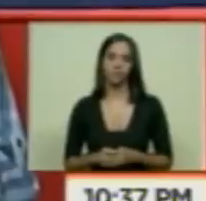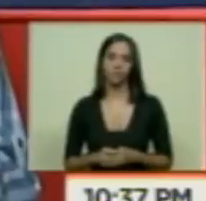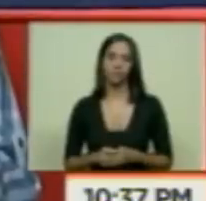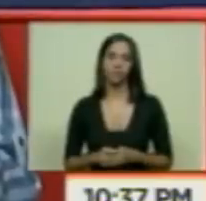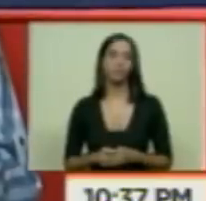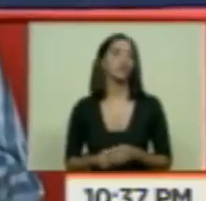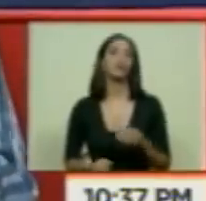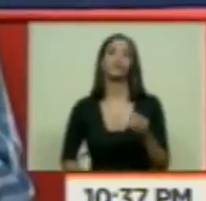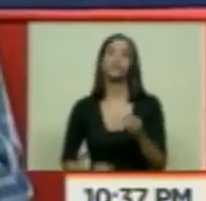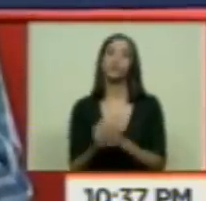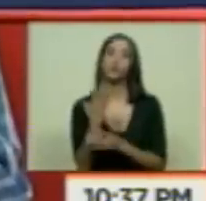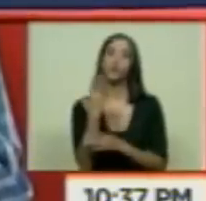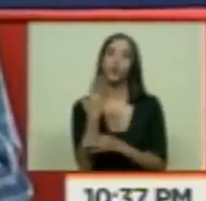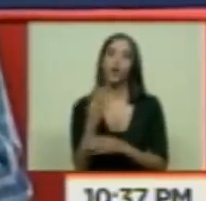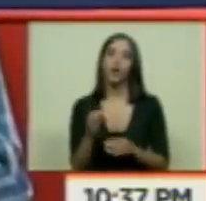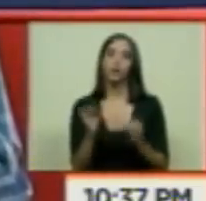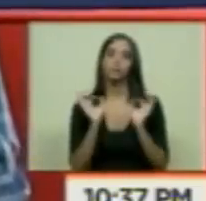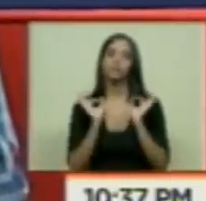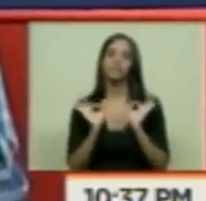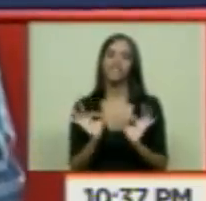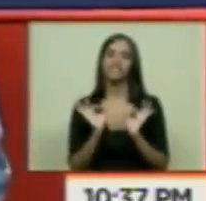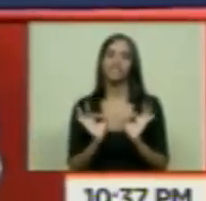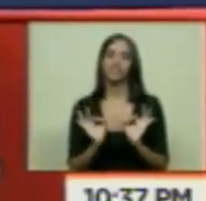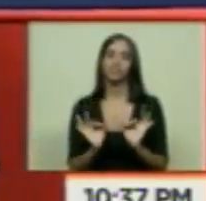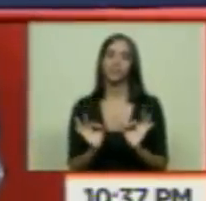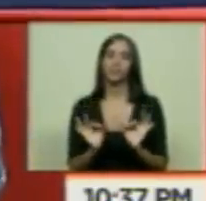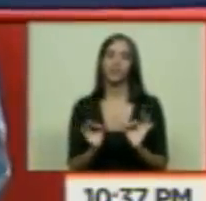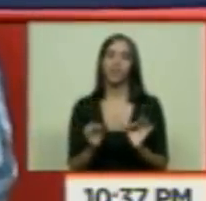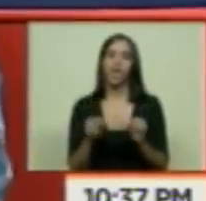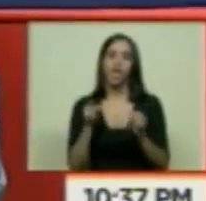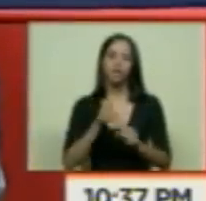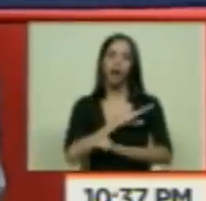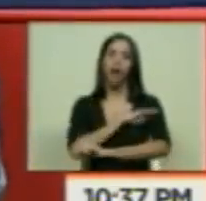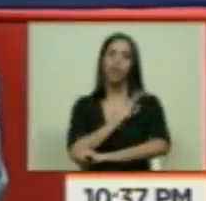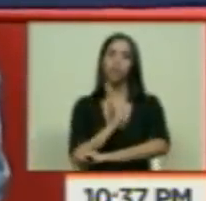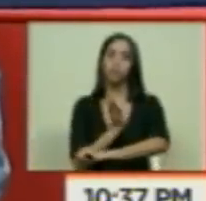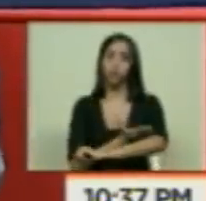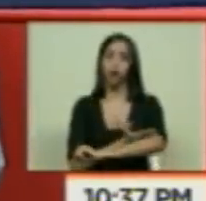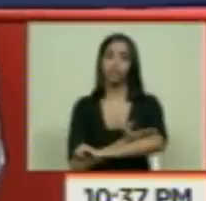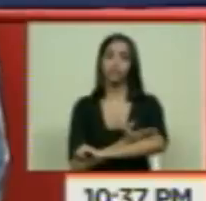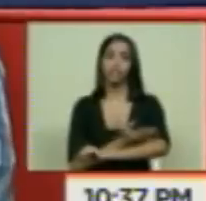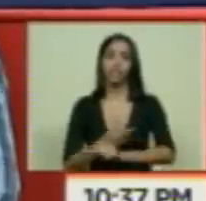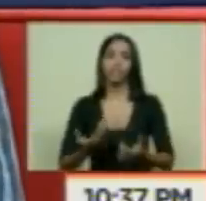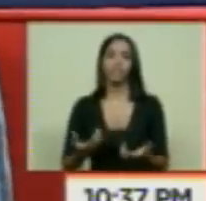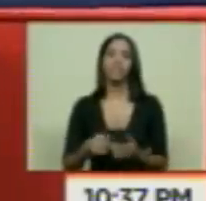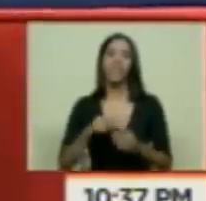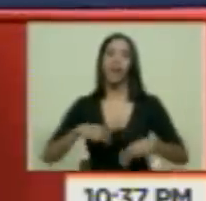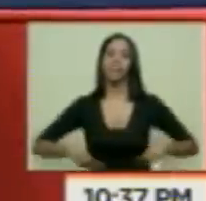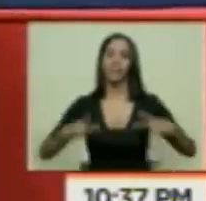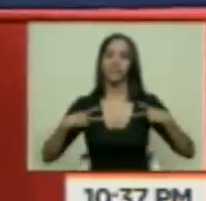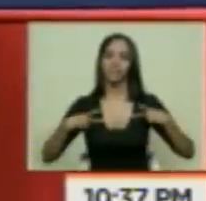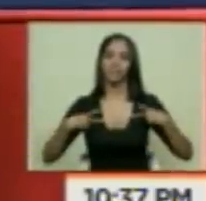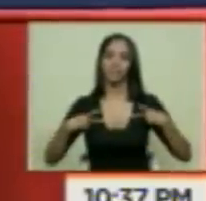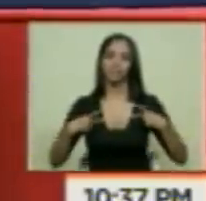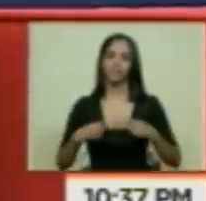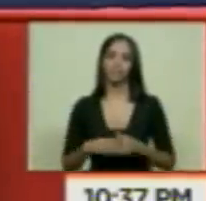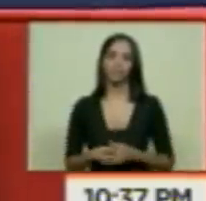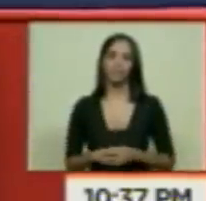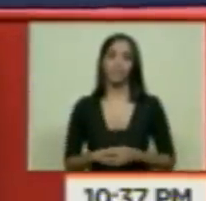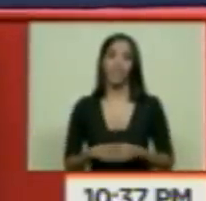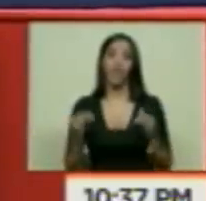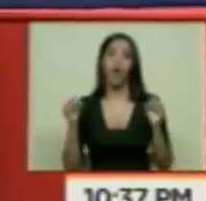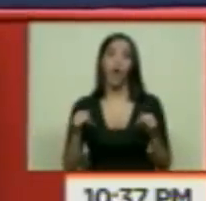surgió precisamente esa fuerza, esa firmeza de la vida. Hoy